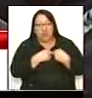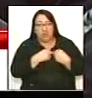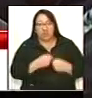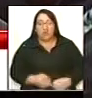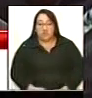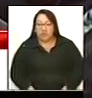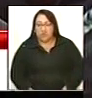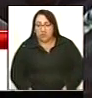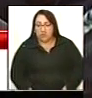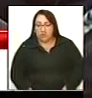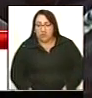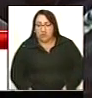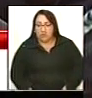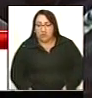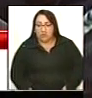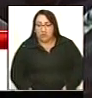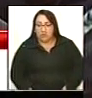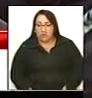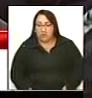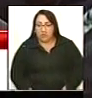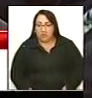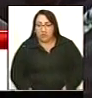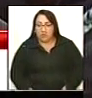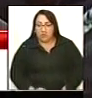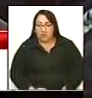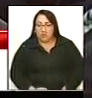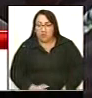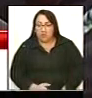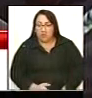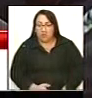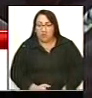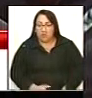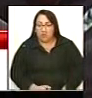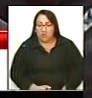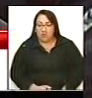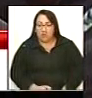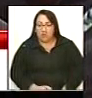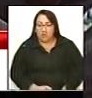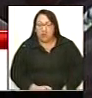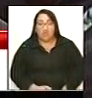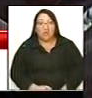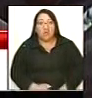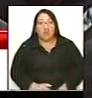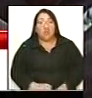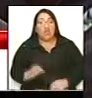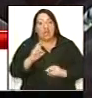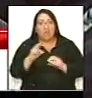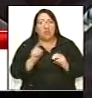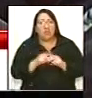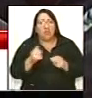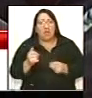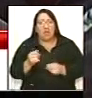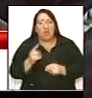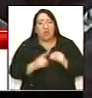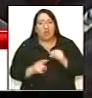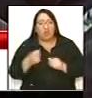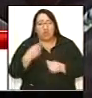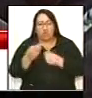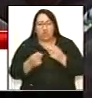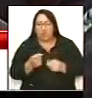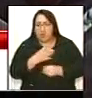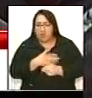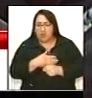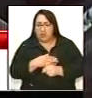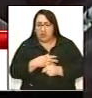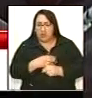disciplinaria. En segundo tema, en la región también han habido mecanismos, y si no me equivoco lo comentó el